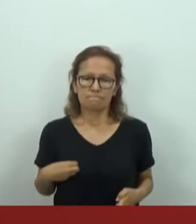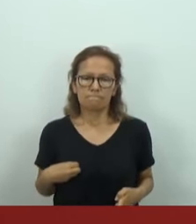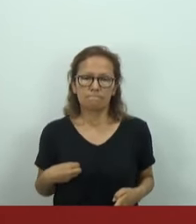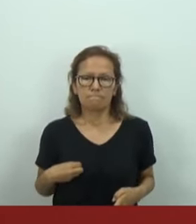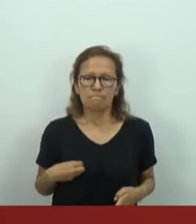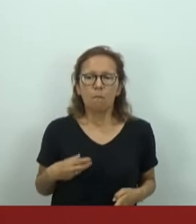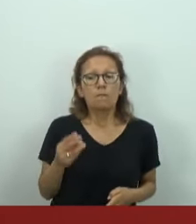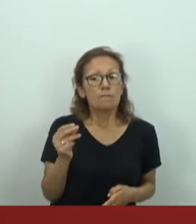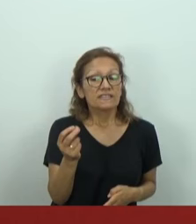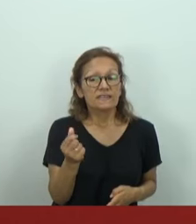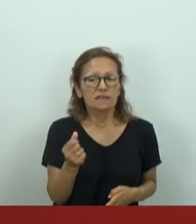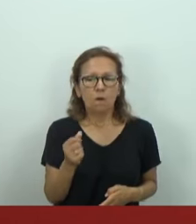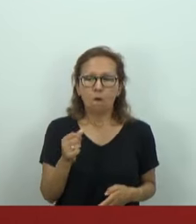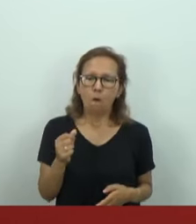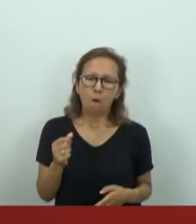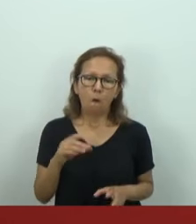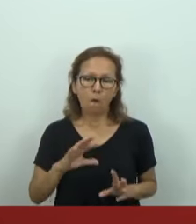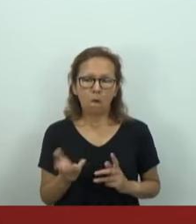diezmos, las ofrendas?